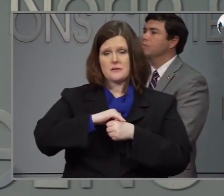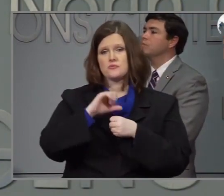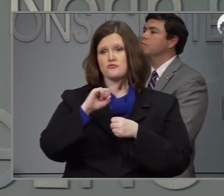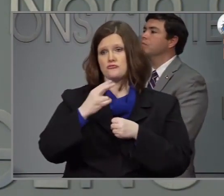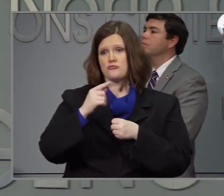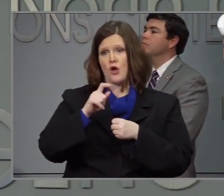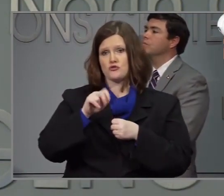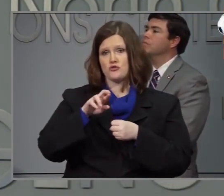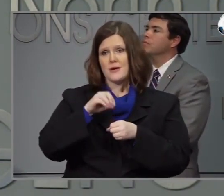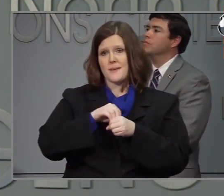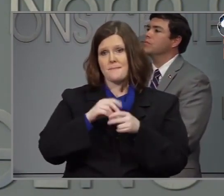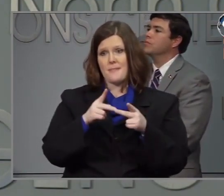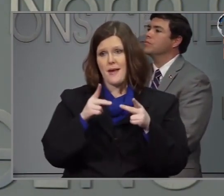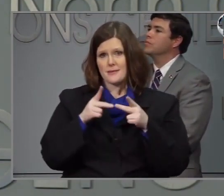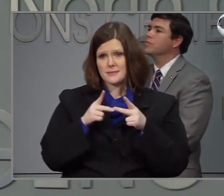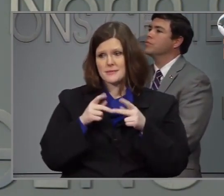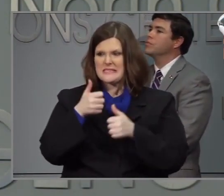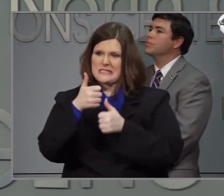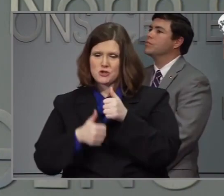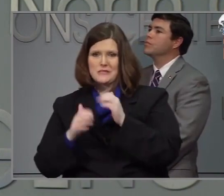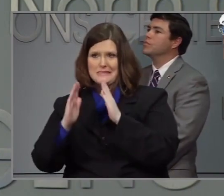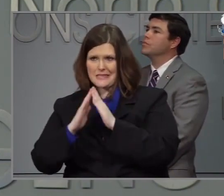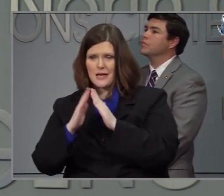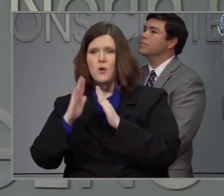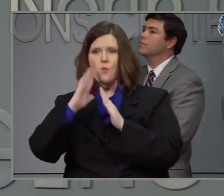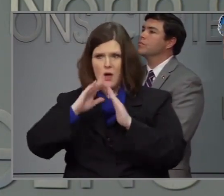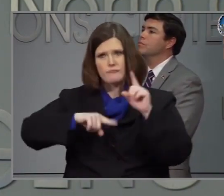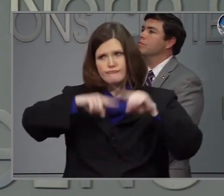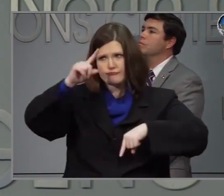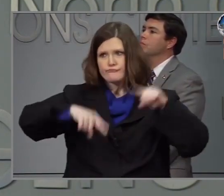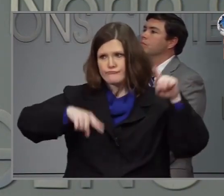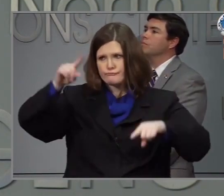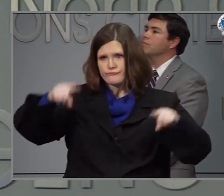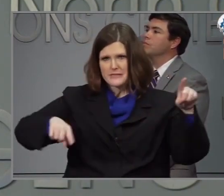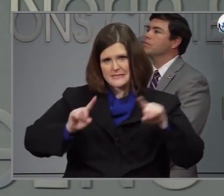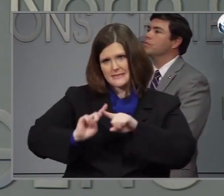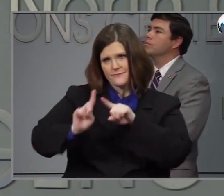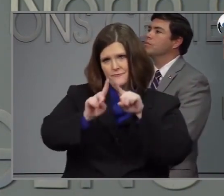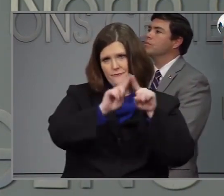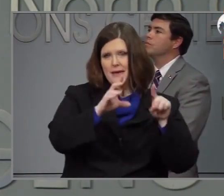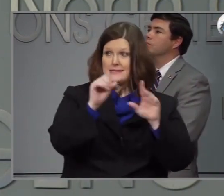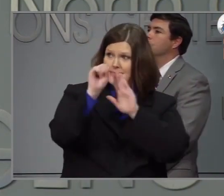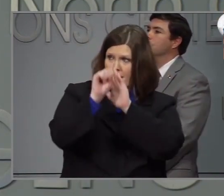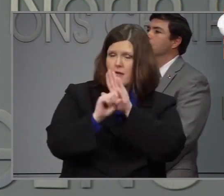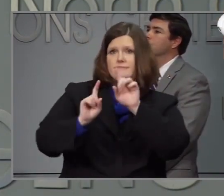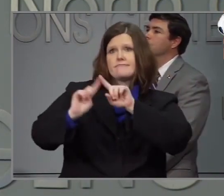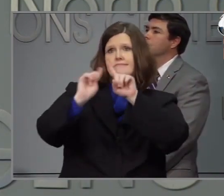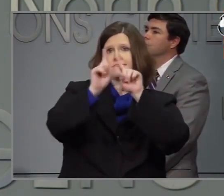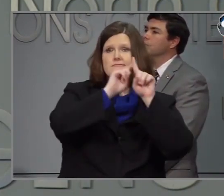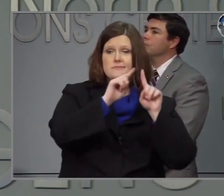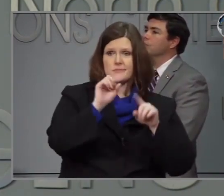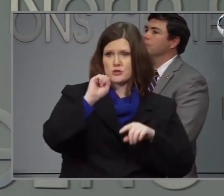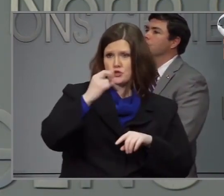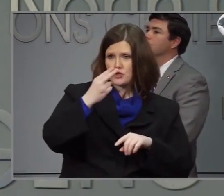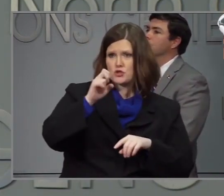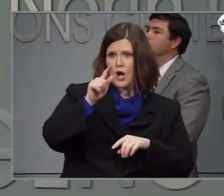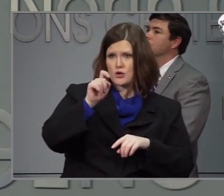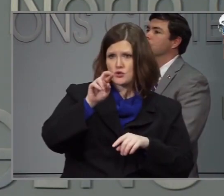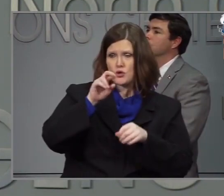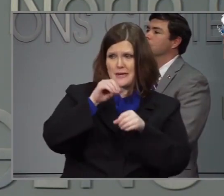quedarse en casa yo sé que esto se ve diferente en diferentes ciudades y en estados y cómo se vería